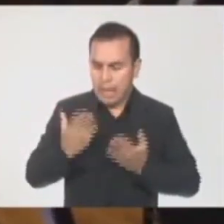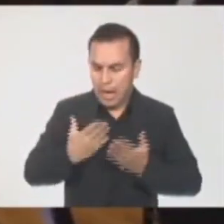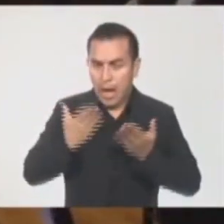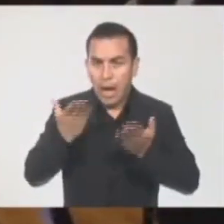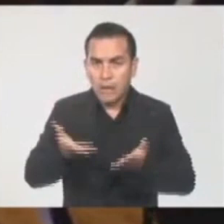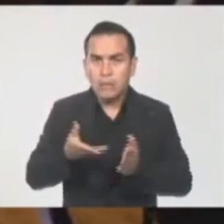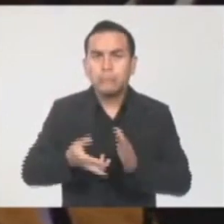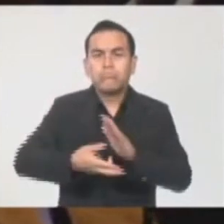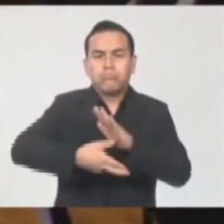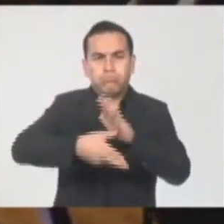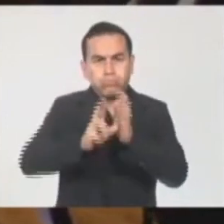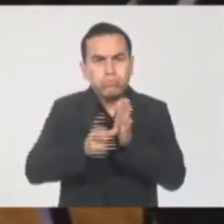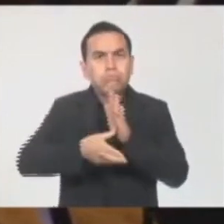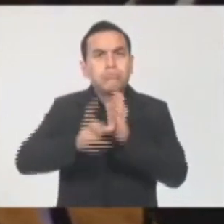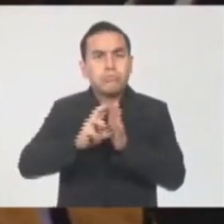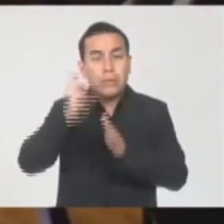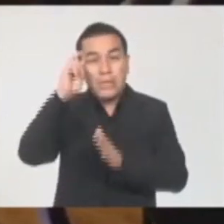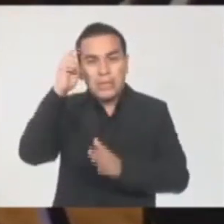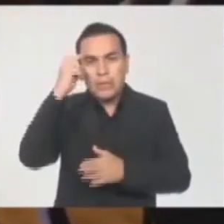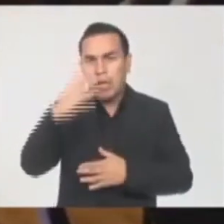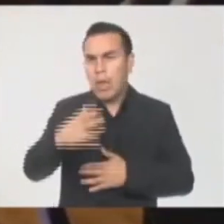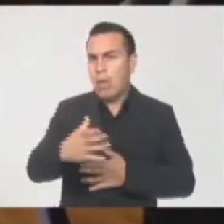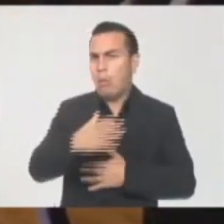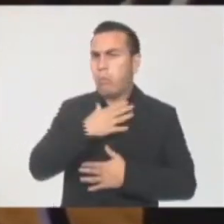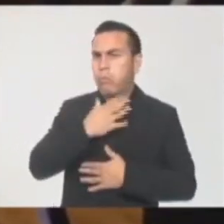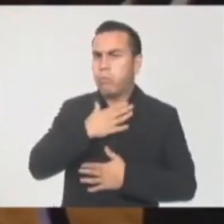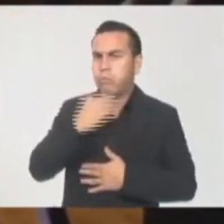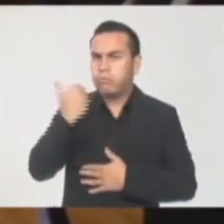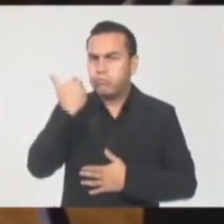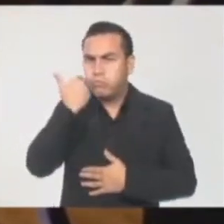otra vez, porque la enfermedad era muy, muy grande.